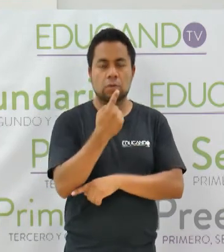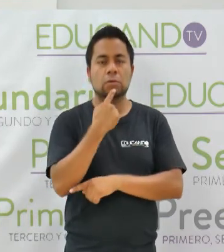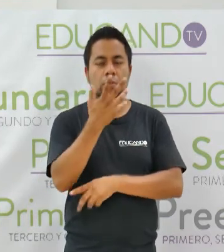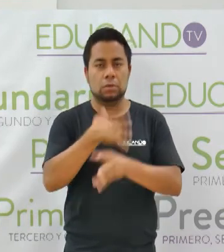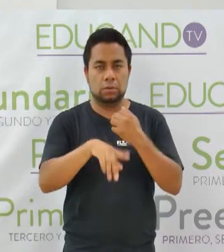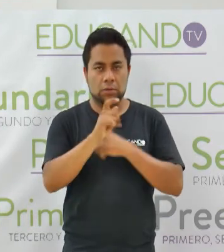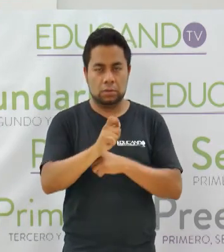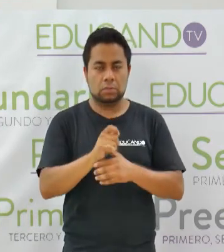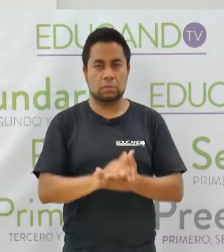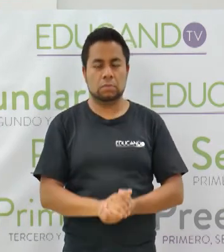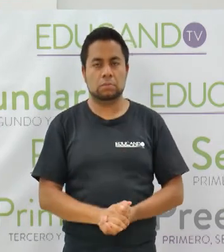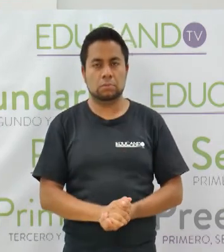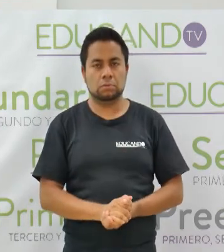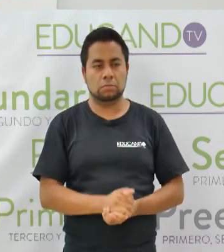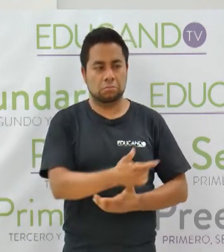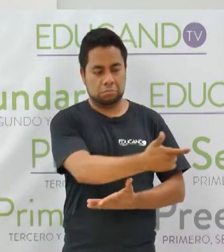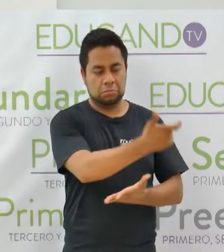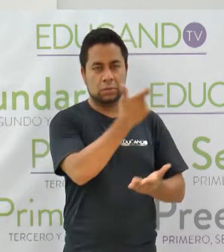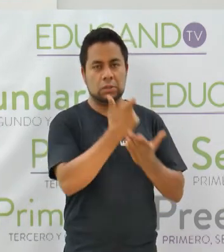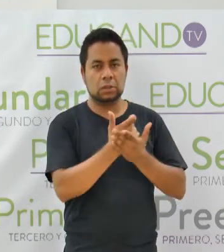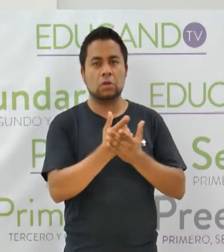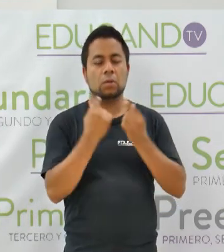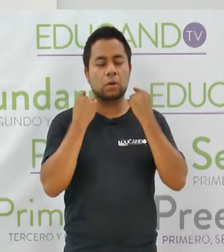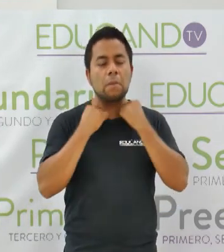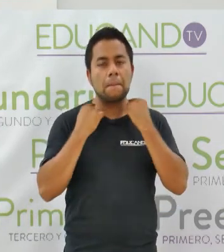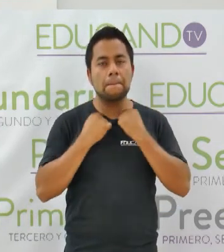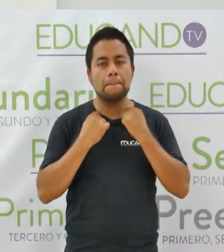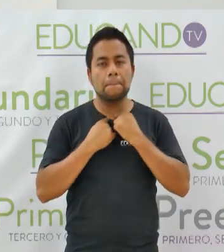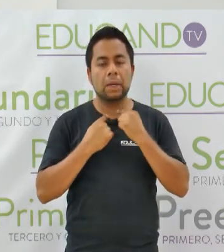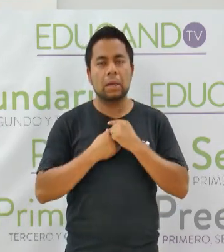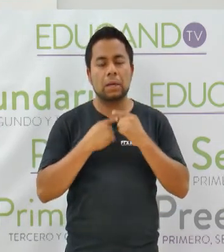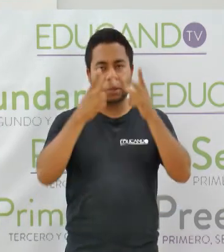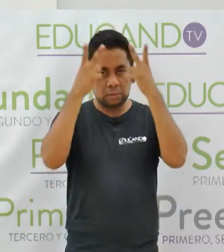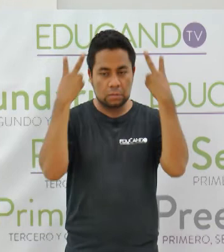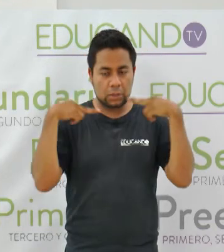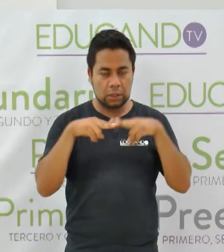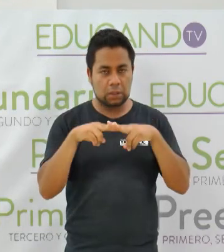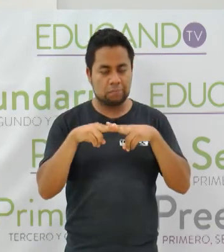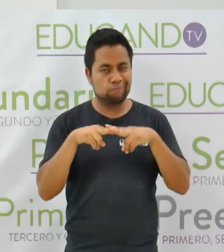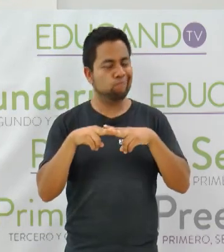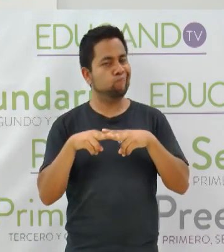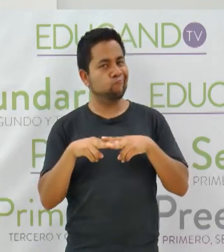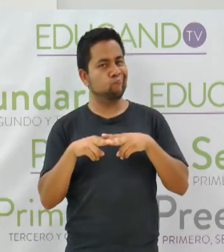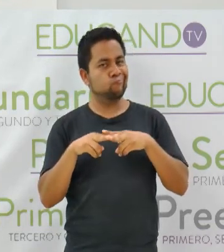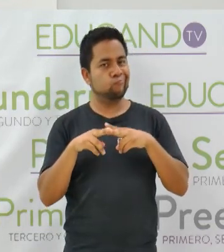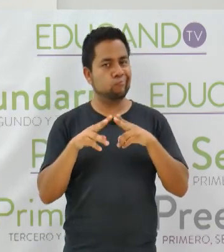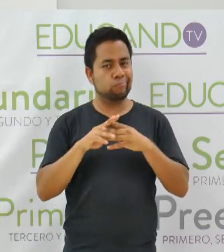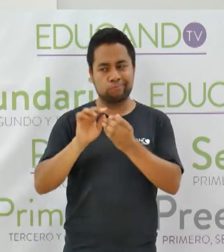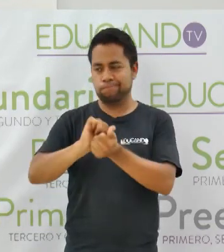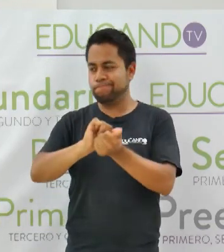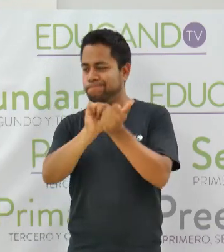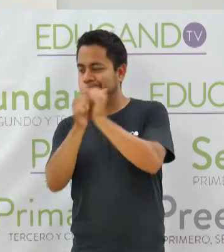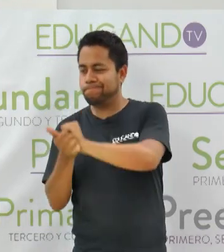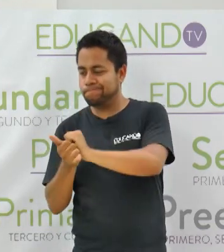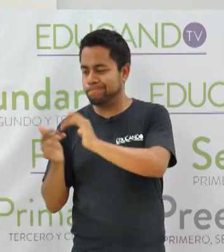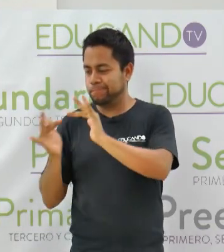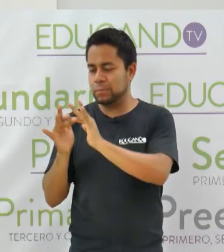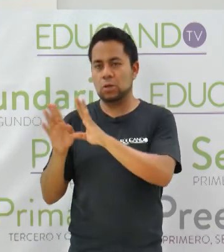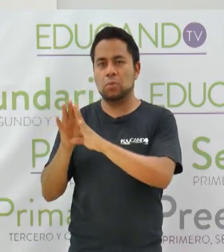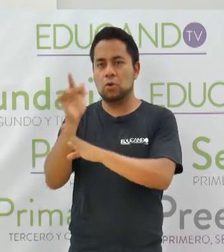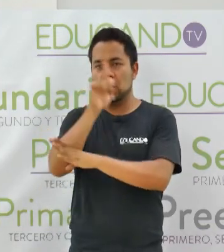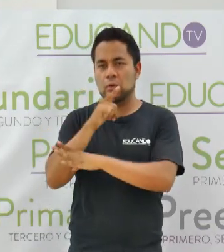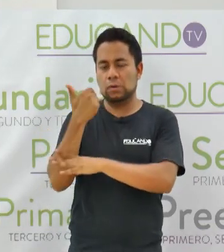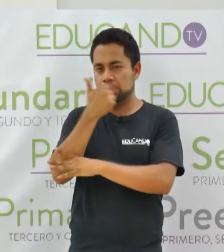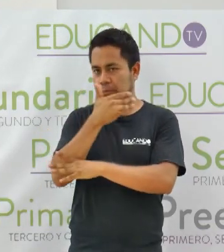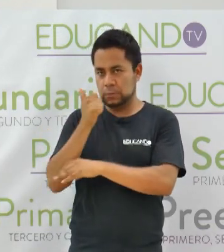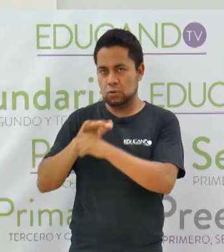1, le cobraron las perlas de la Virgen. Vamos a ver en la siguiente hilera cuál